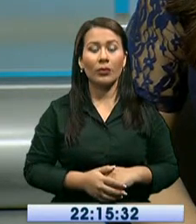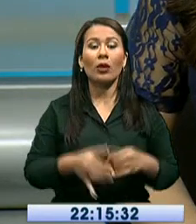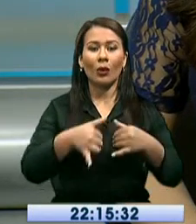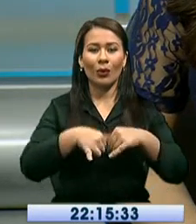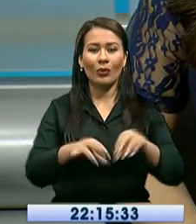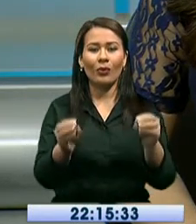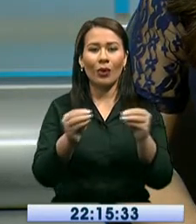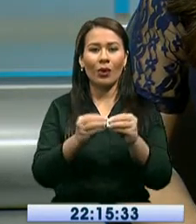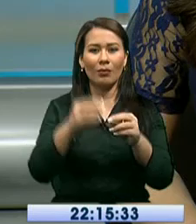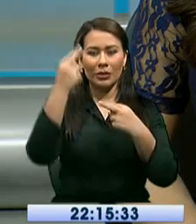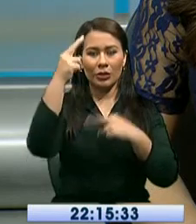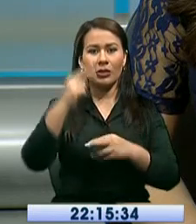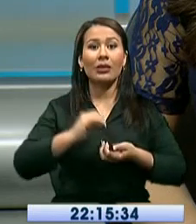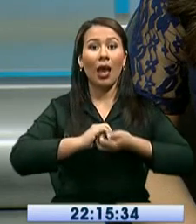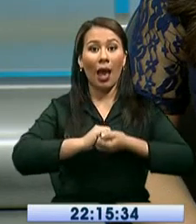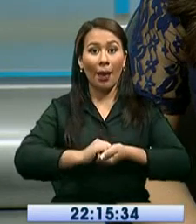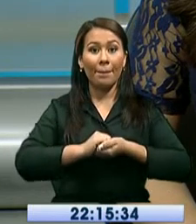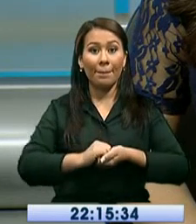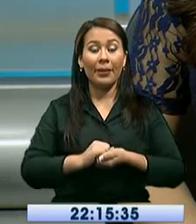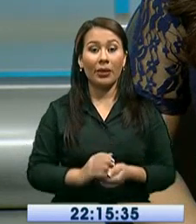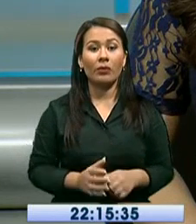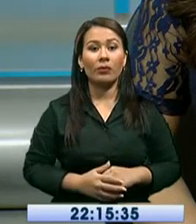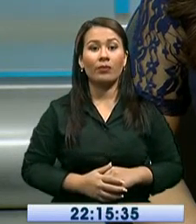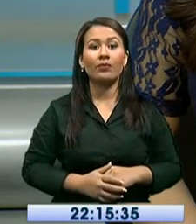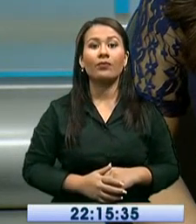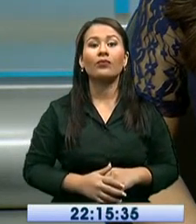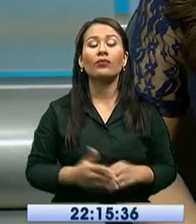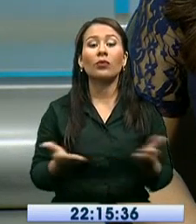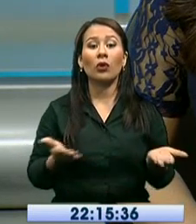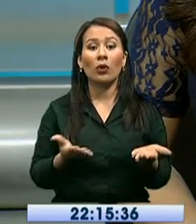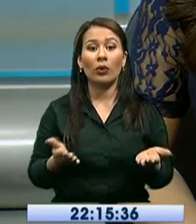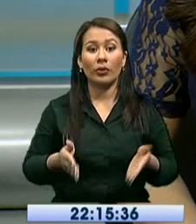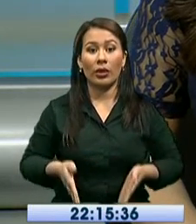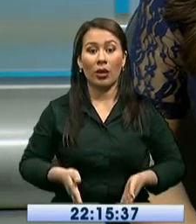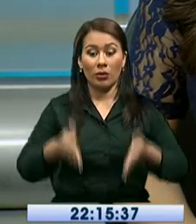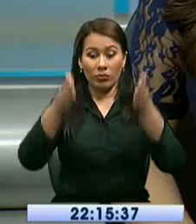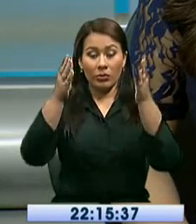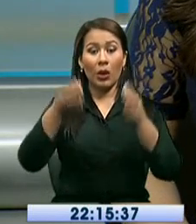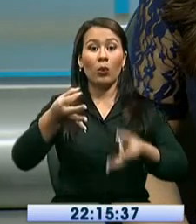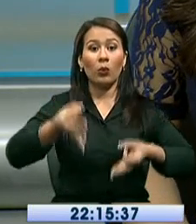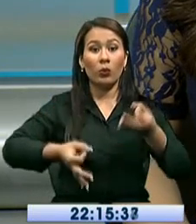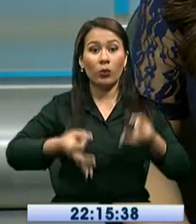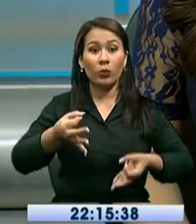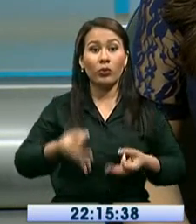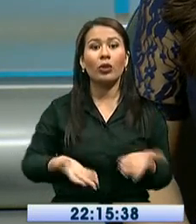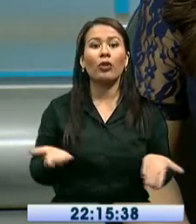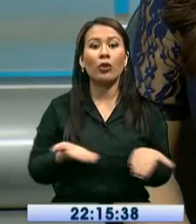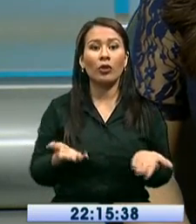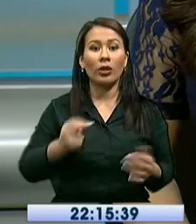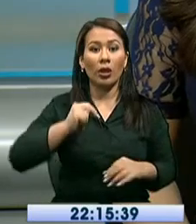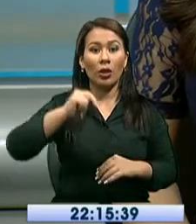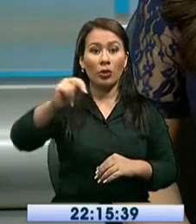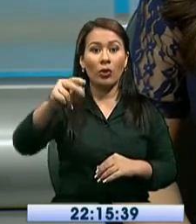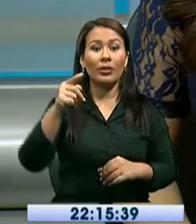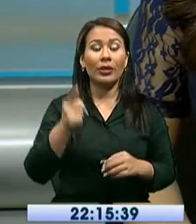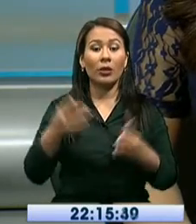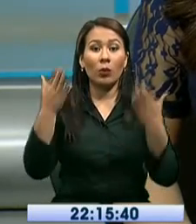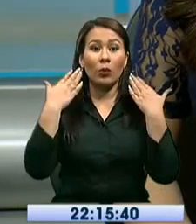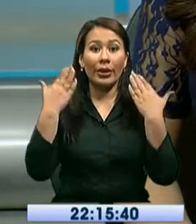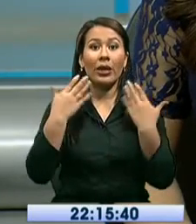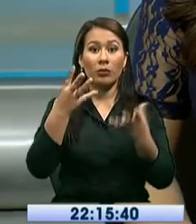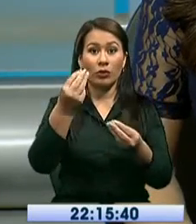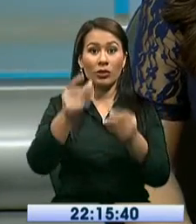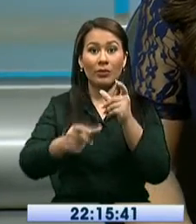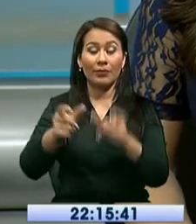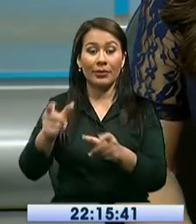Seguimos con más información, amigos. En la unidad judicial penal ubicada junto al sector de Miraflores al norte de Guayaquil, delegados del